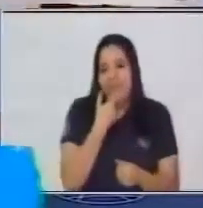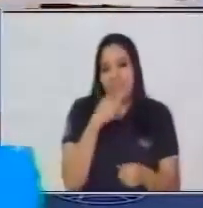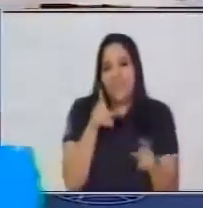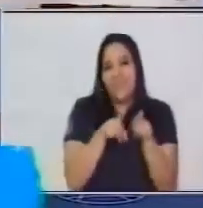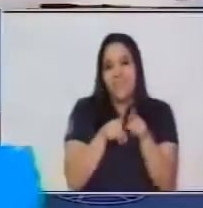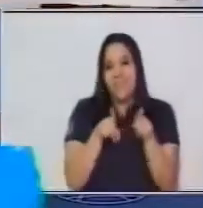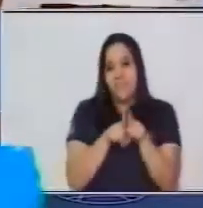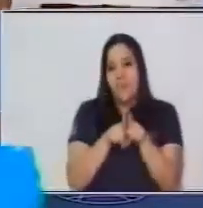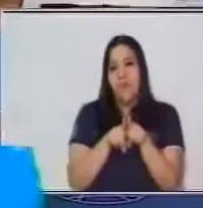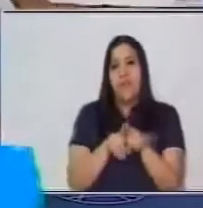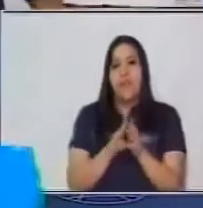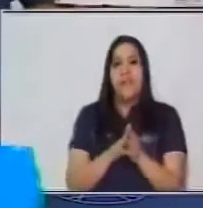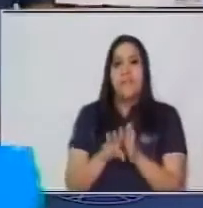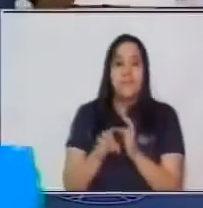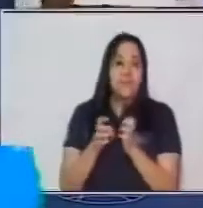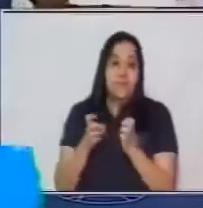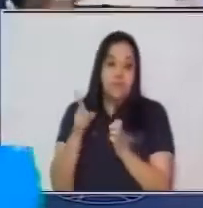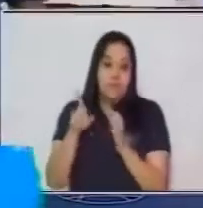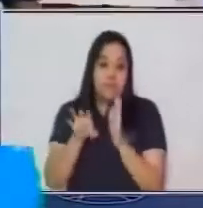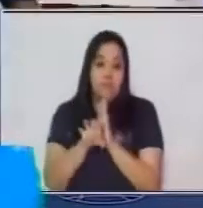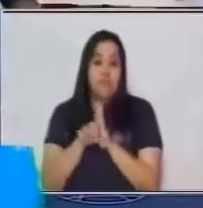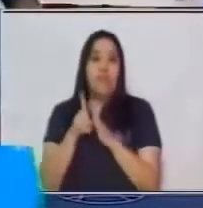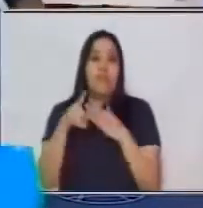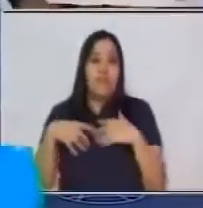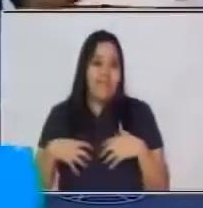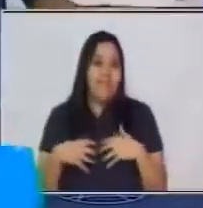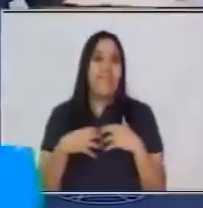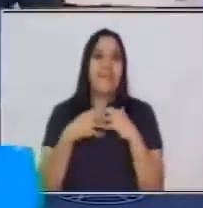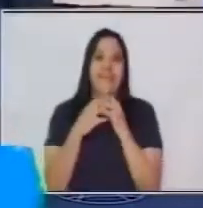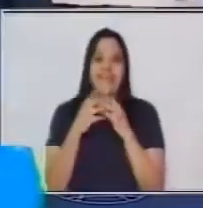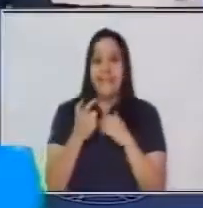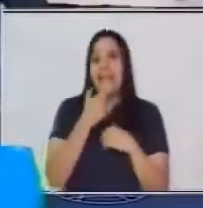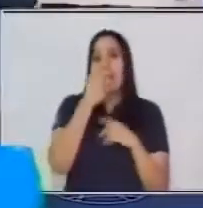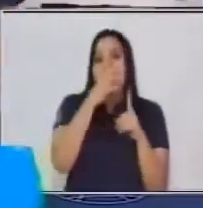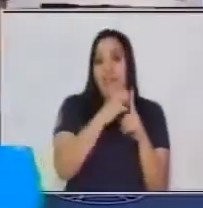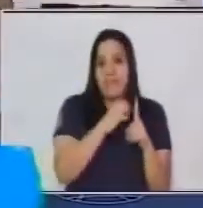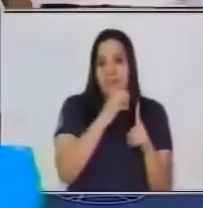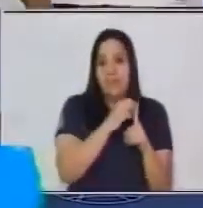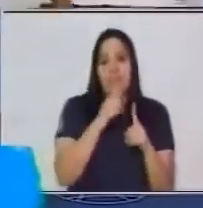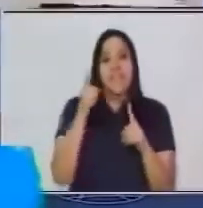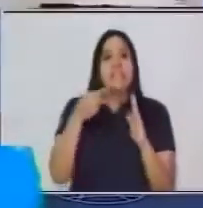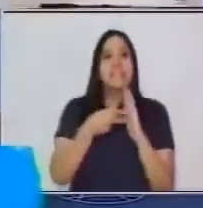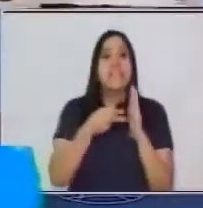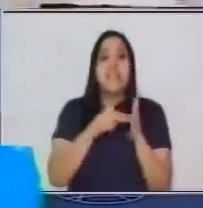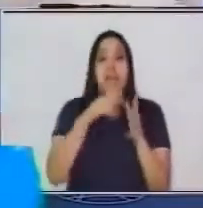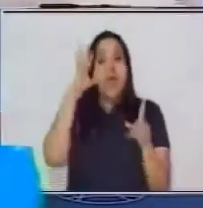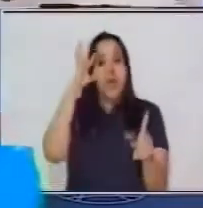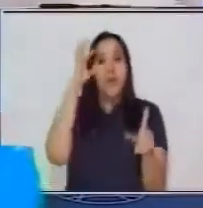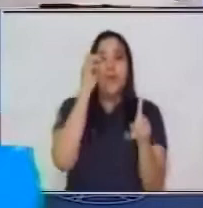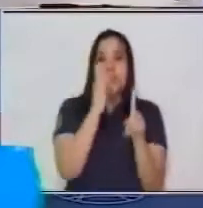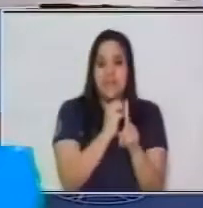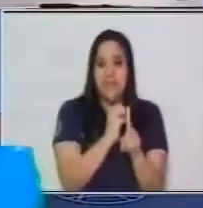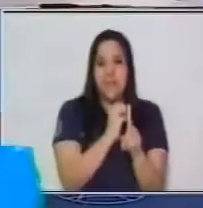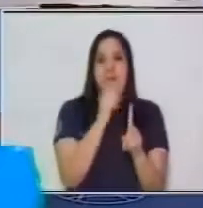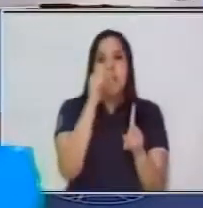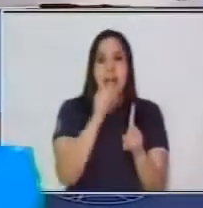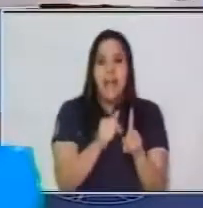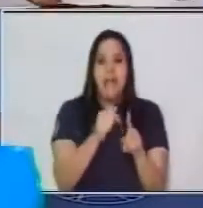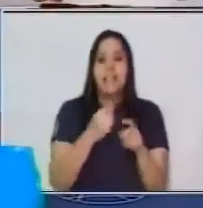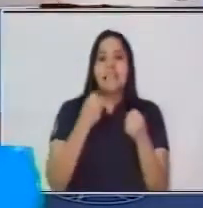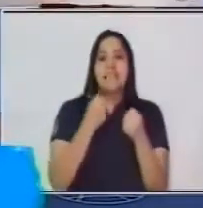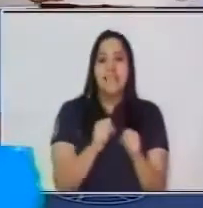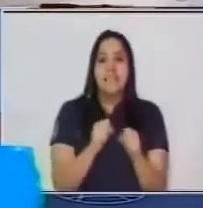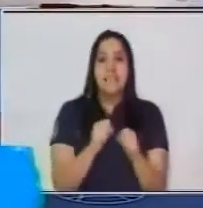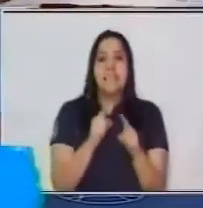De ahí es donde nace la risa, nace el humor. Y ese es el punto de la tira cómica. Volver humorístico una situación